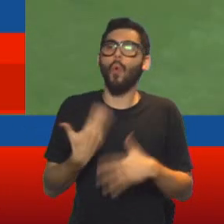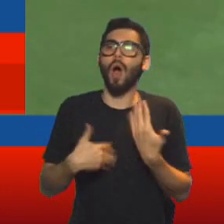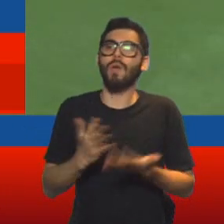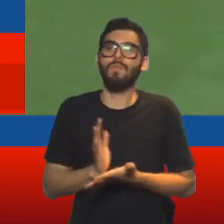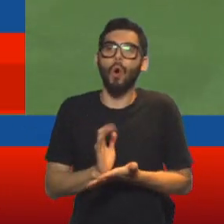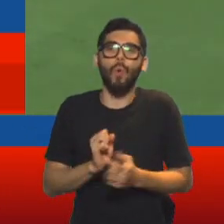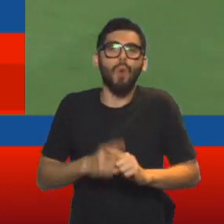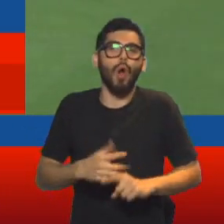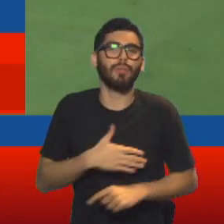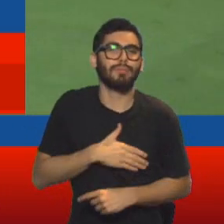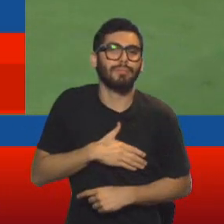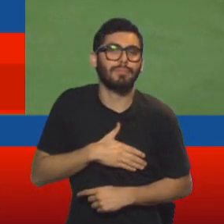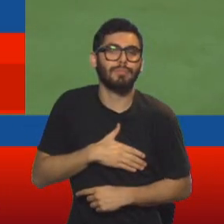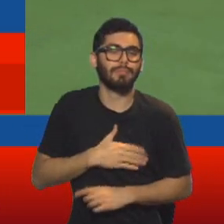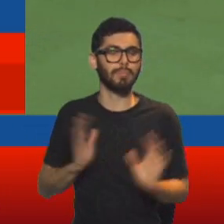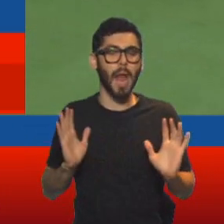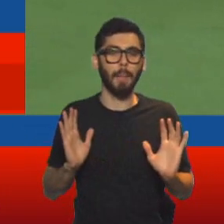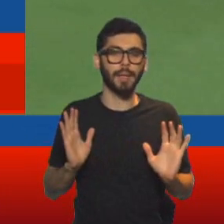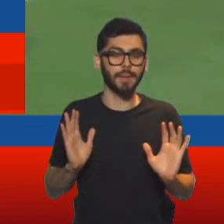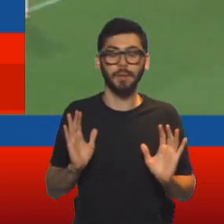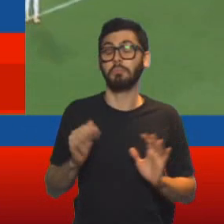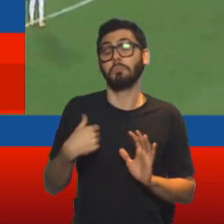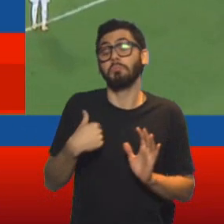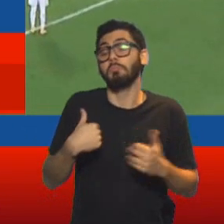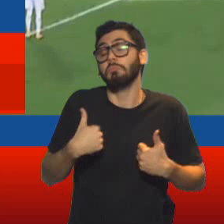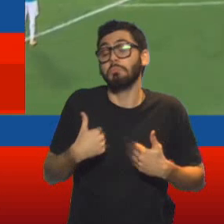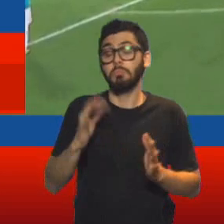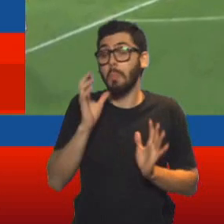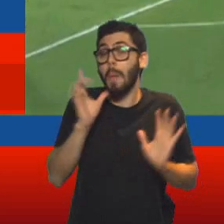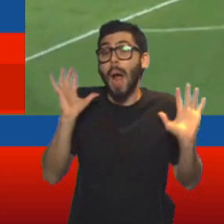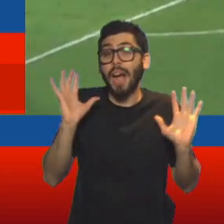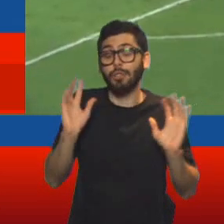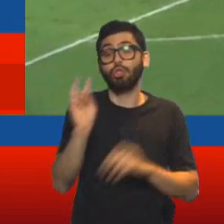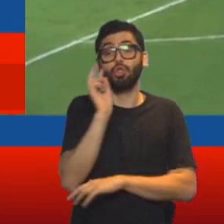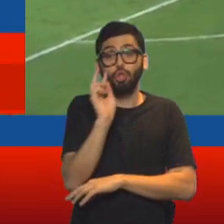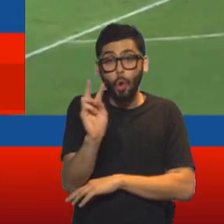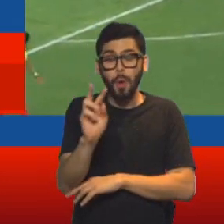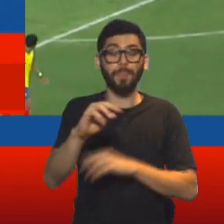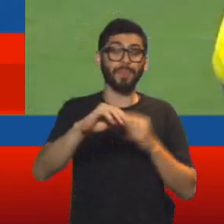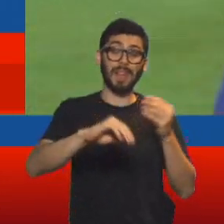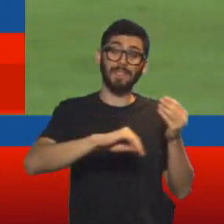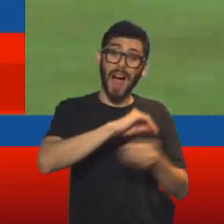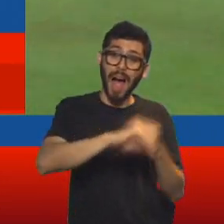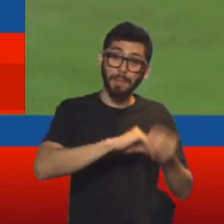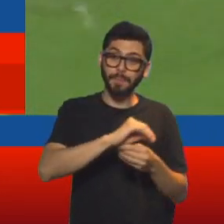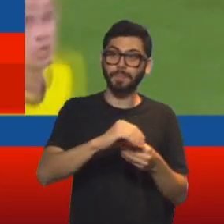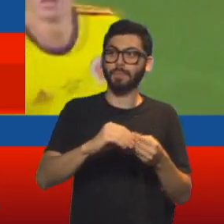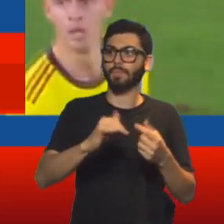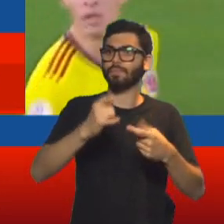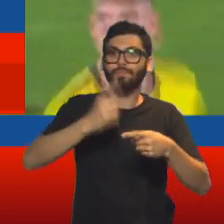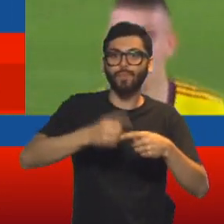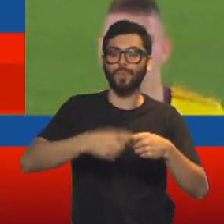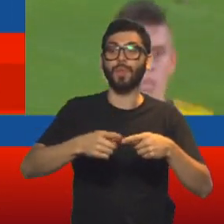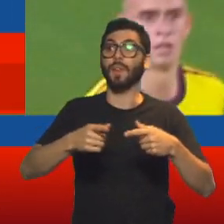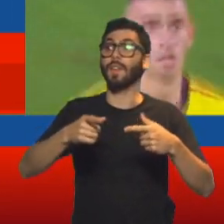la sensación esa. Me parece que veo que la transmisión de la familia a cada festejo, a cada